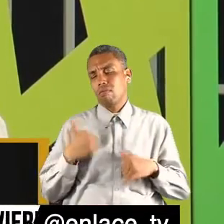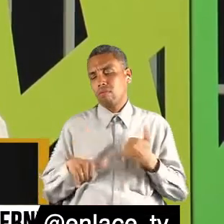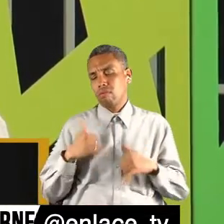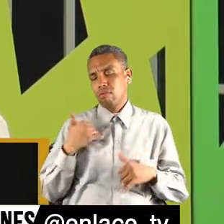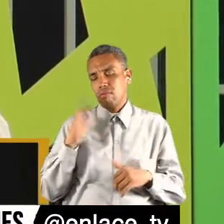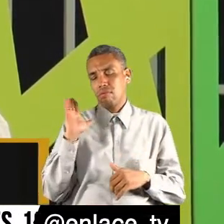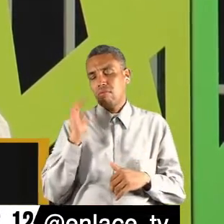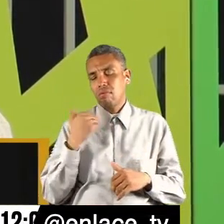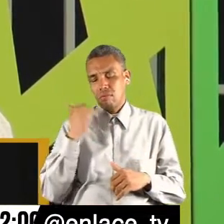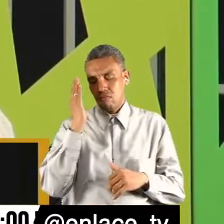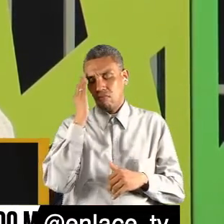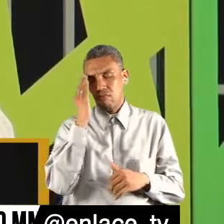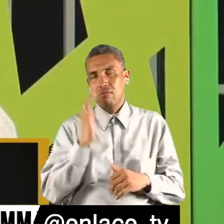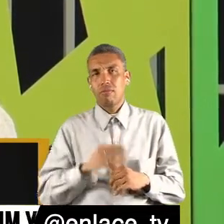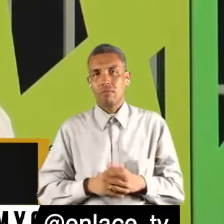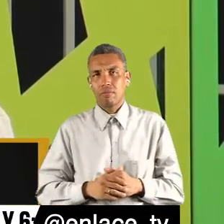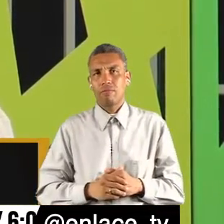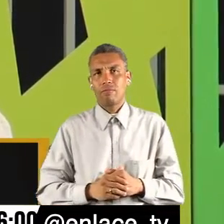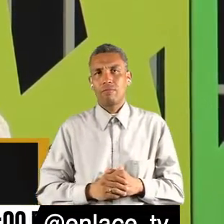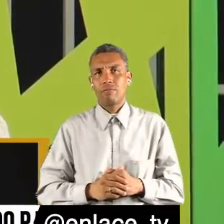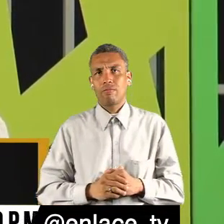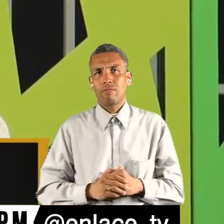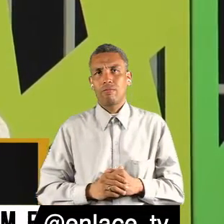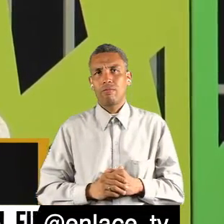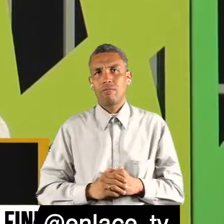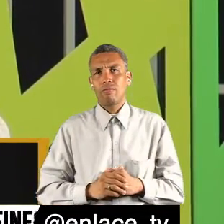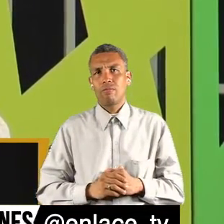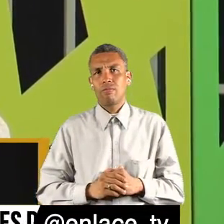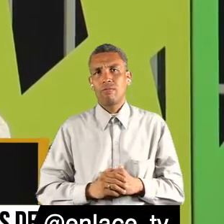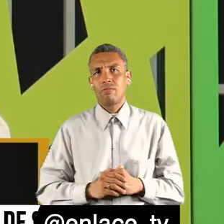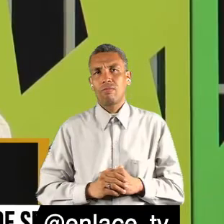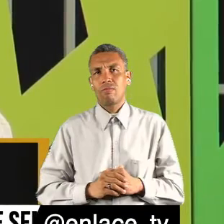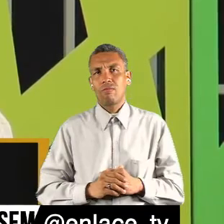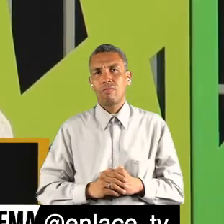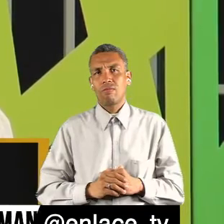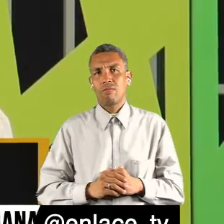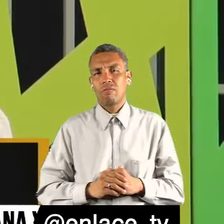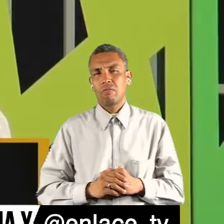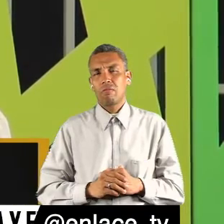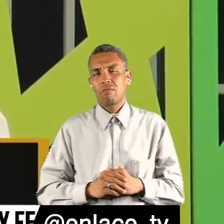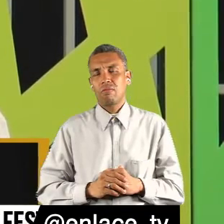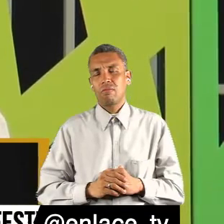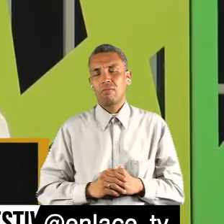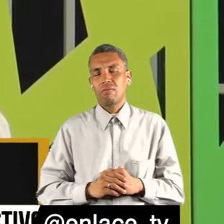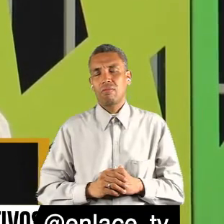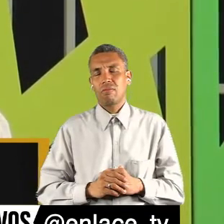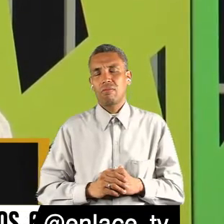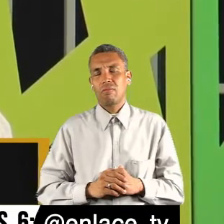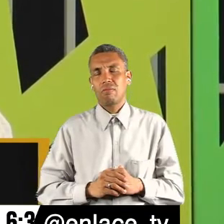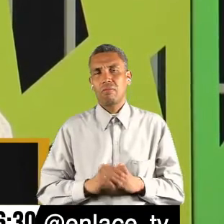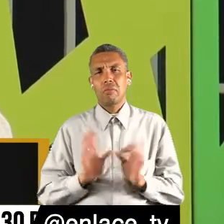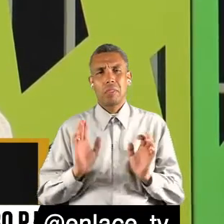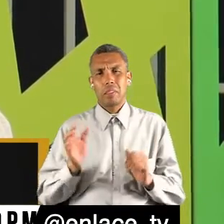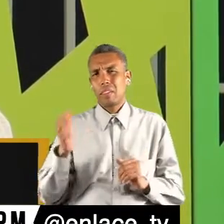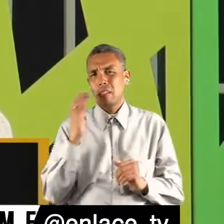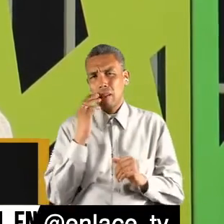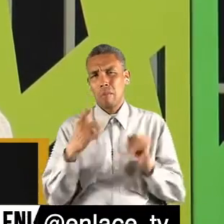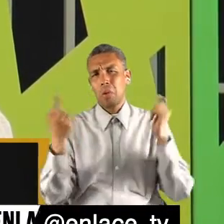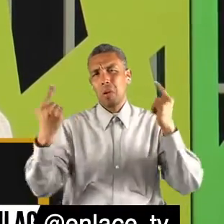lo que pasa, se queda aquí en el estadio, se queda en la cancha, cuando se acaba el partido,